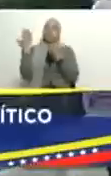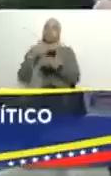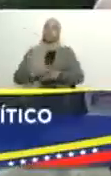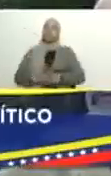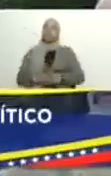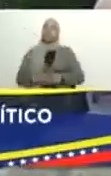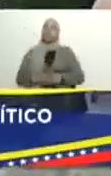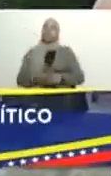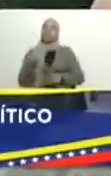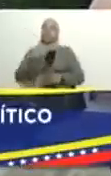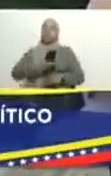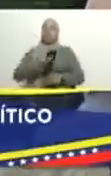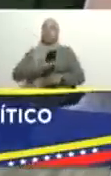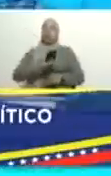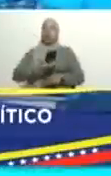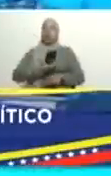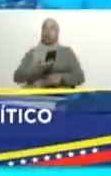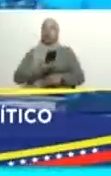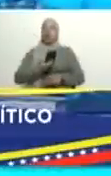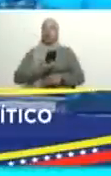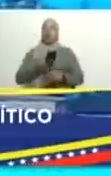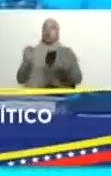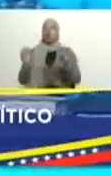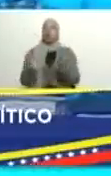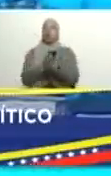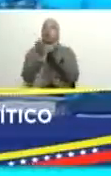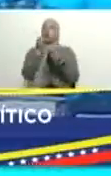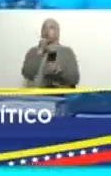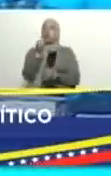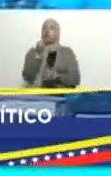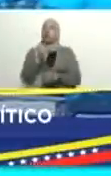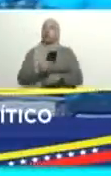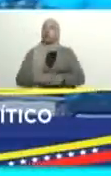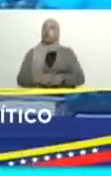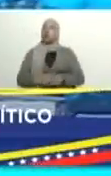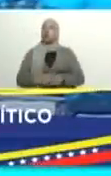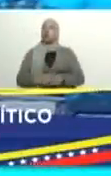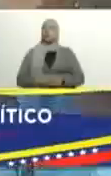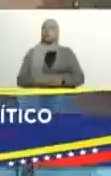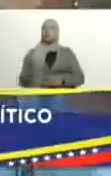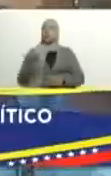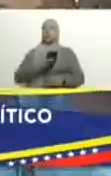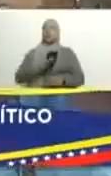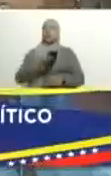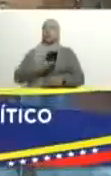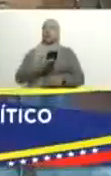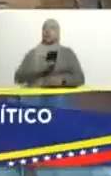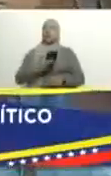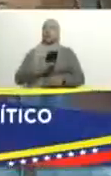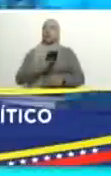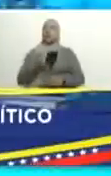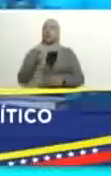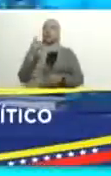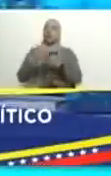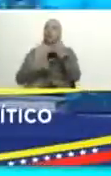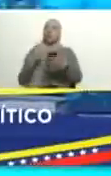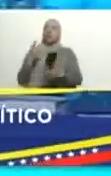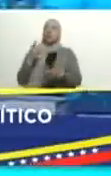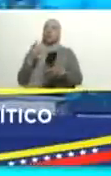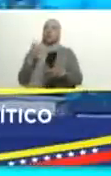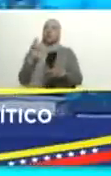el alcalde de Carúpano, en el municipio Bermúdez, Sucre, el alcalde de Acarigua, municipio